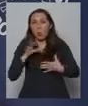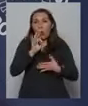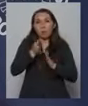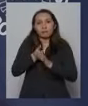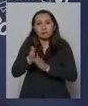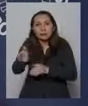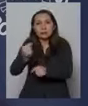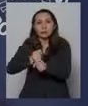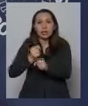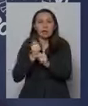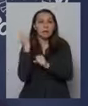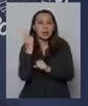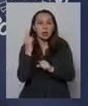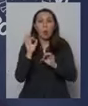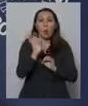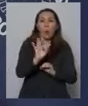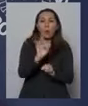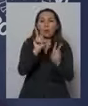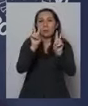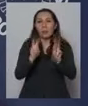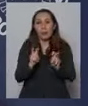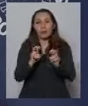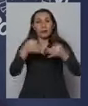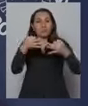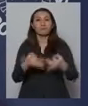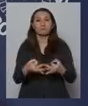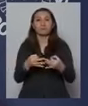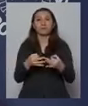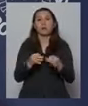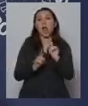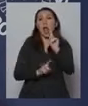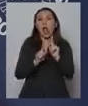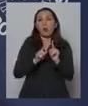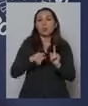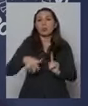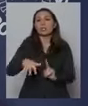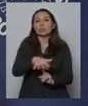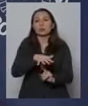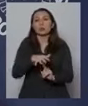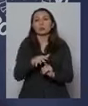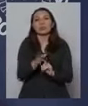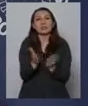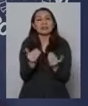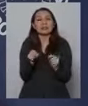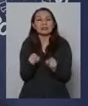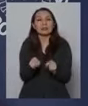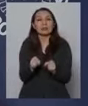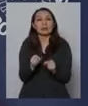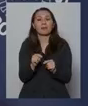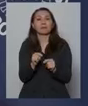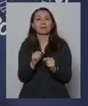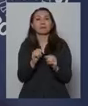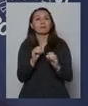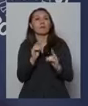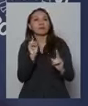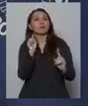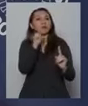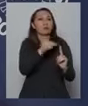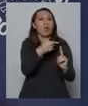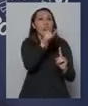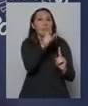trabajo particular, por motivos efectivamente de alguna situación que necesiten comunicarse con un